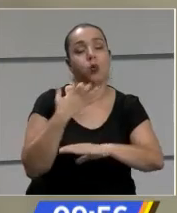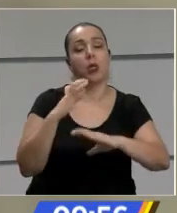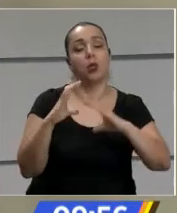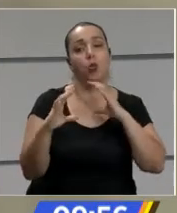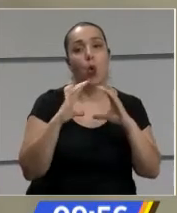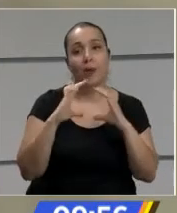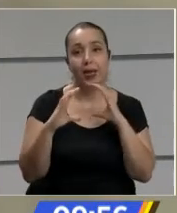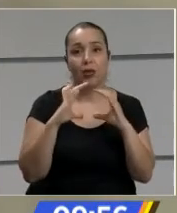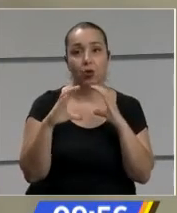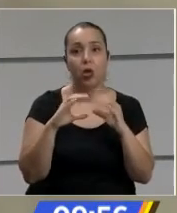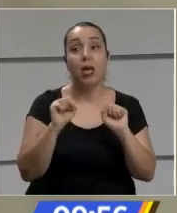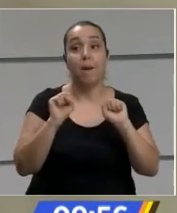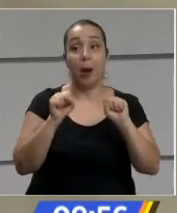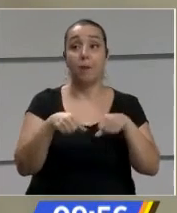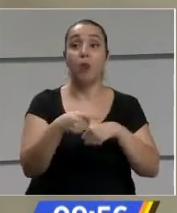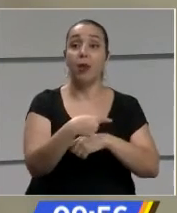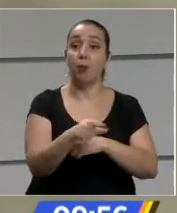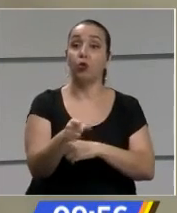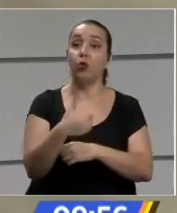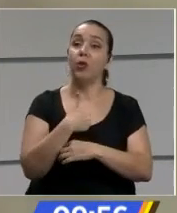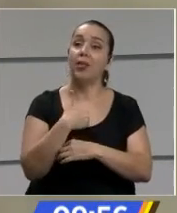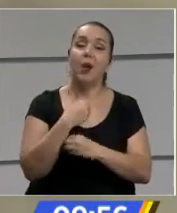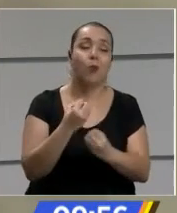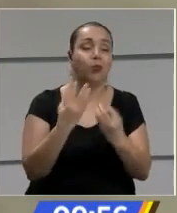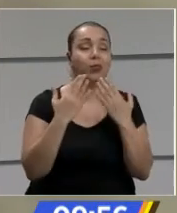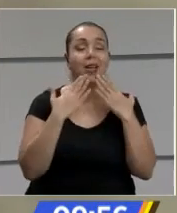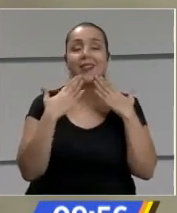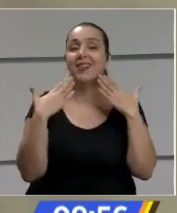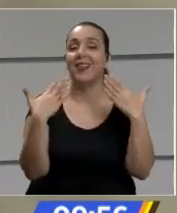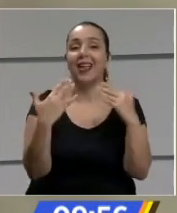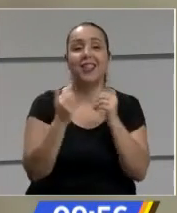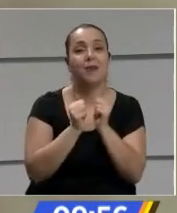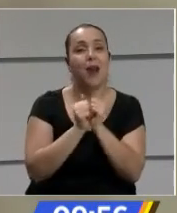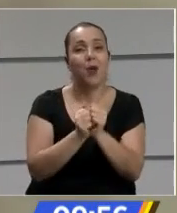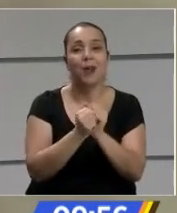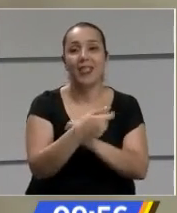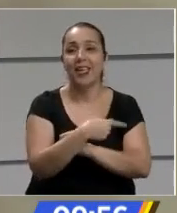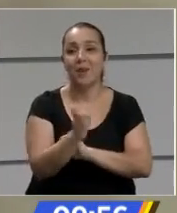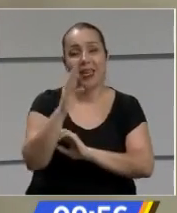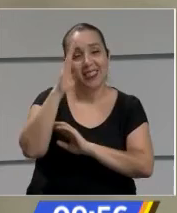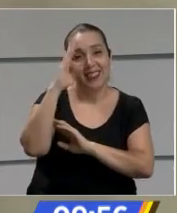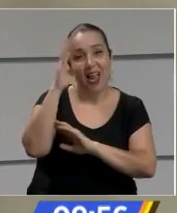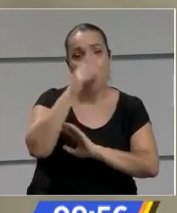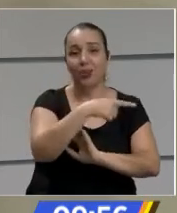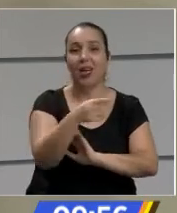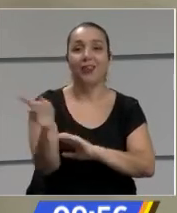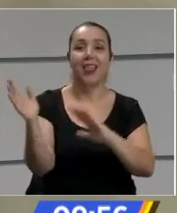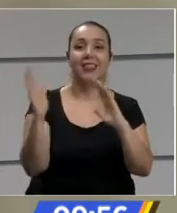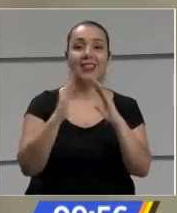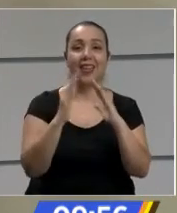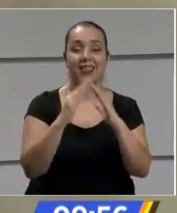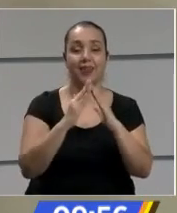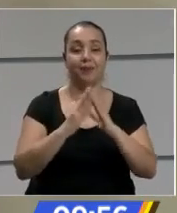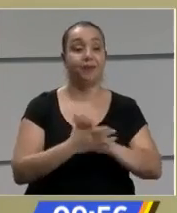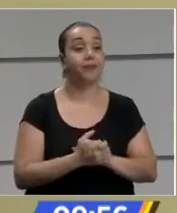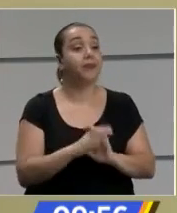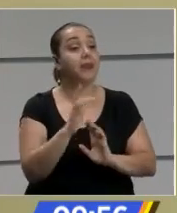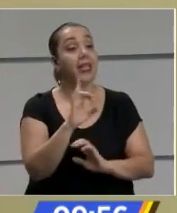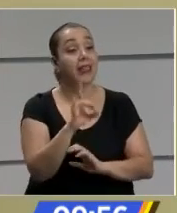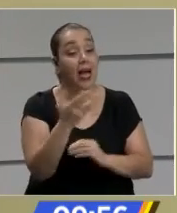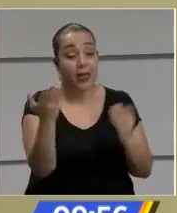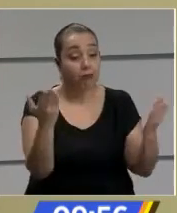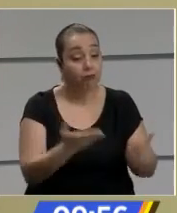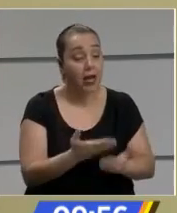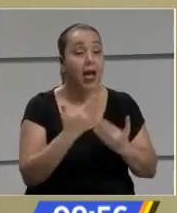nosotros podemos tener. Y muchísimas gracias por su compañía a todos los chicos. Saludos en casita a todos. Daira, muchísimas gracias por